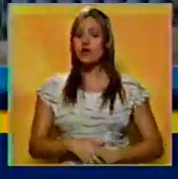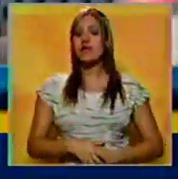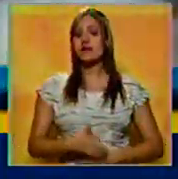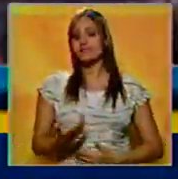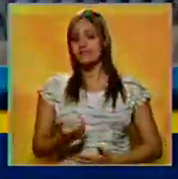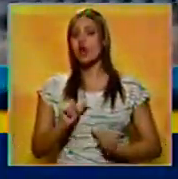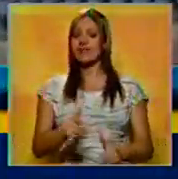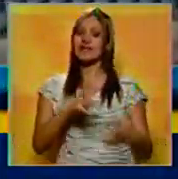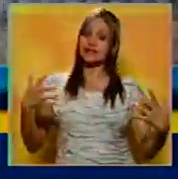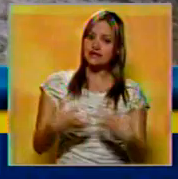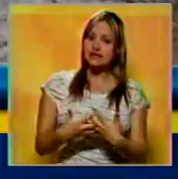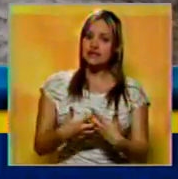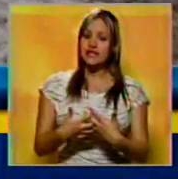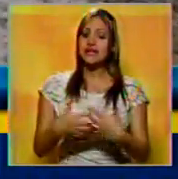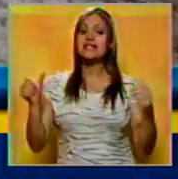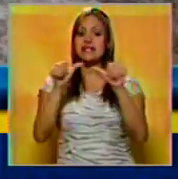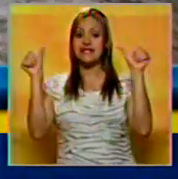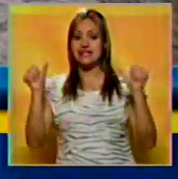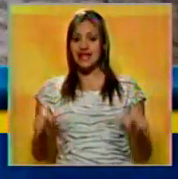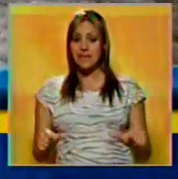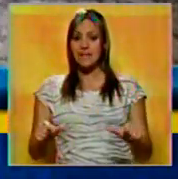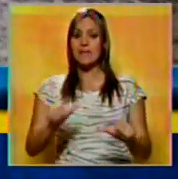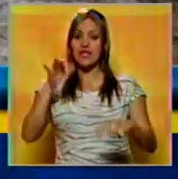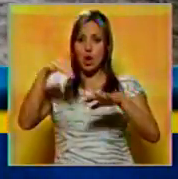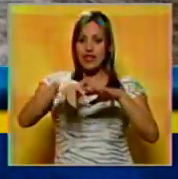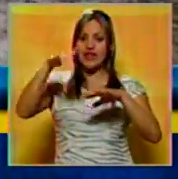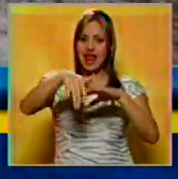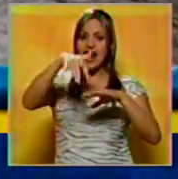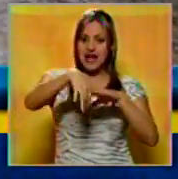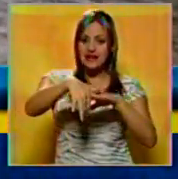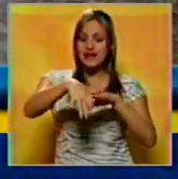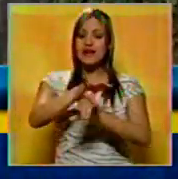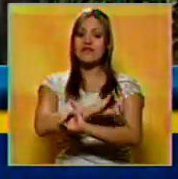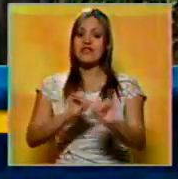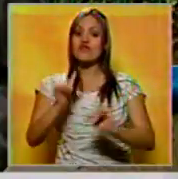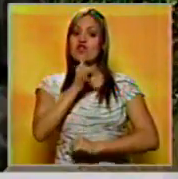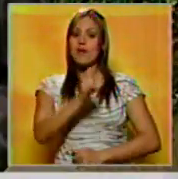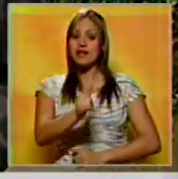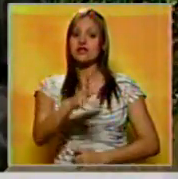se colapsara el sistema de drenaje. Esta es la información que